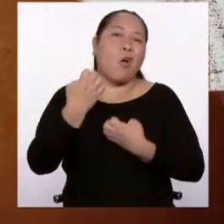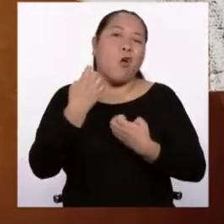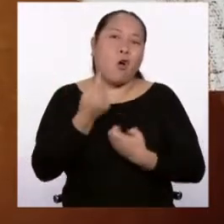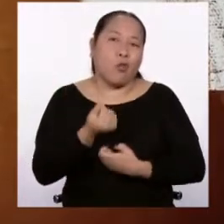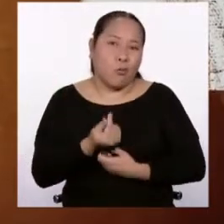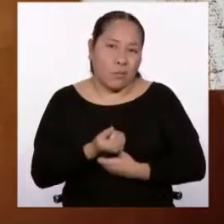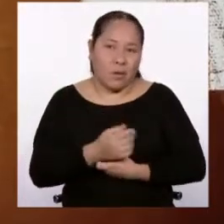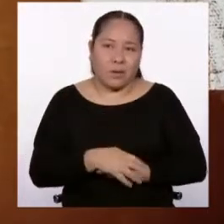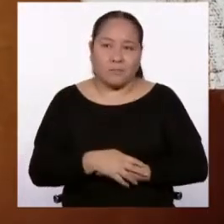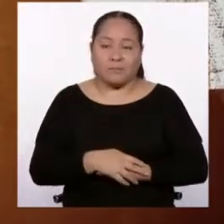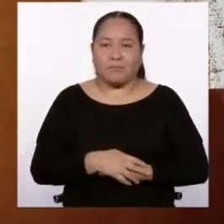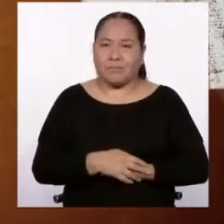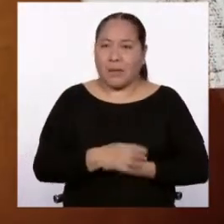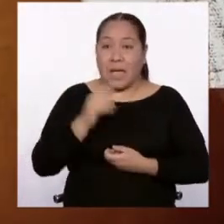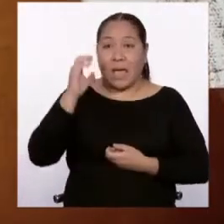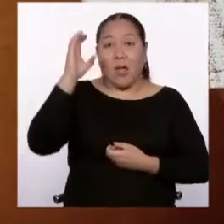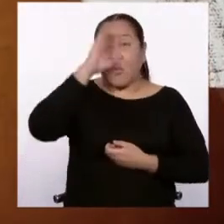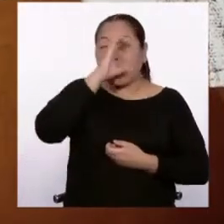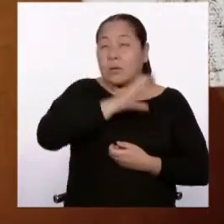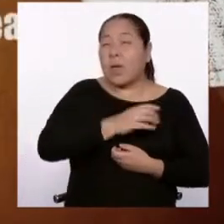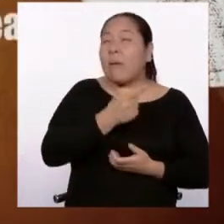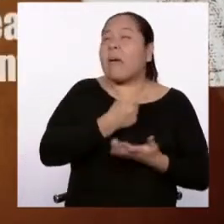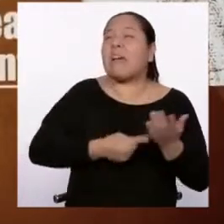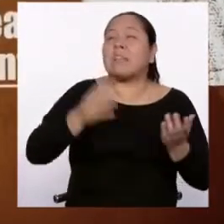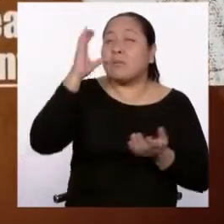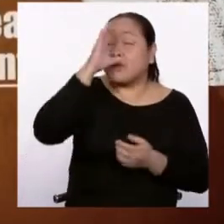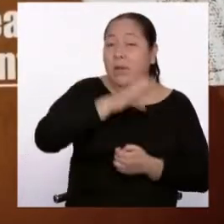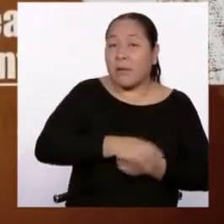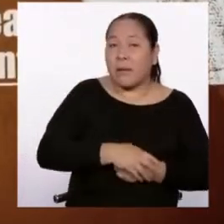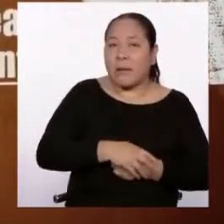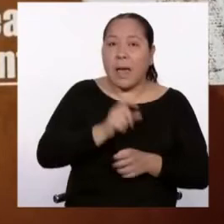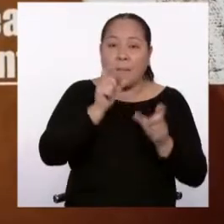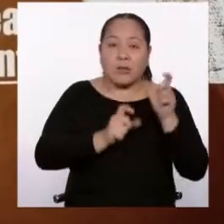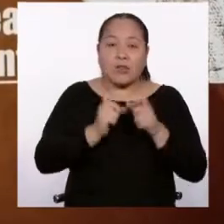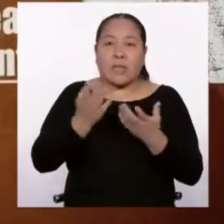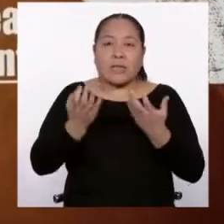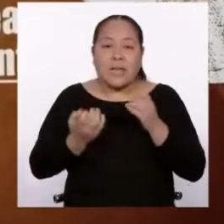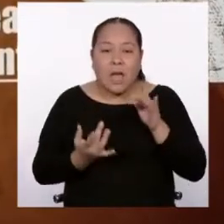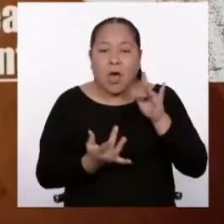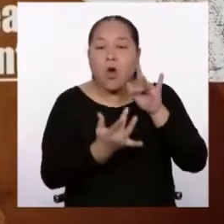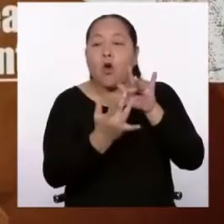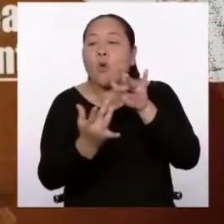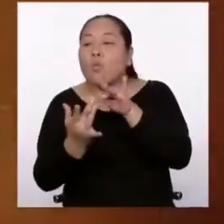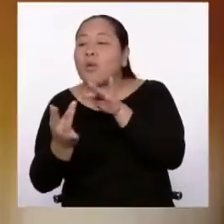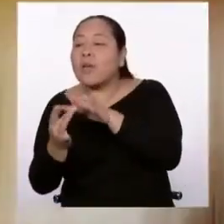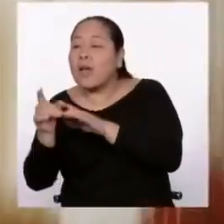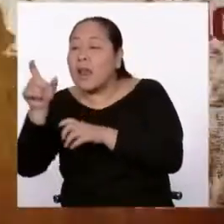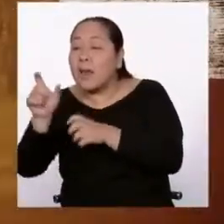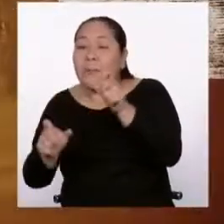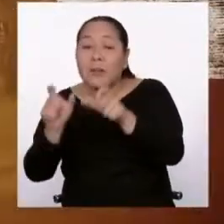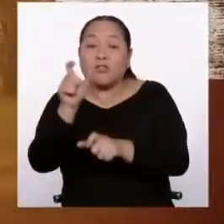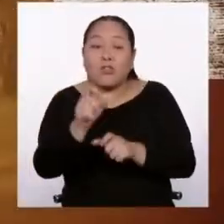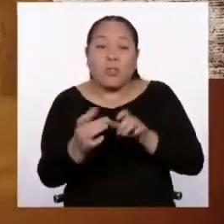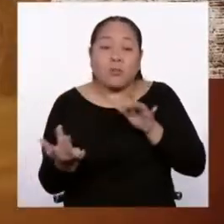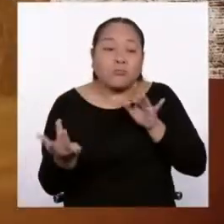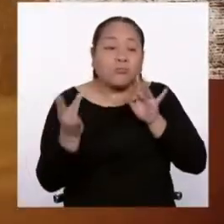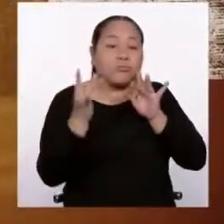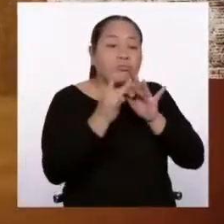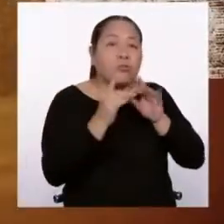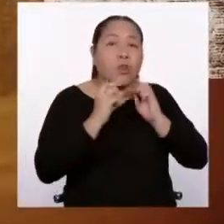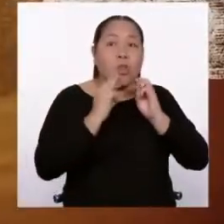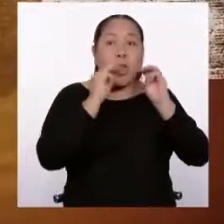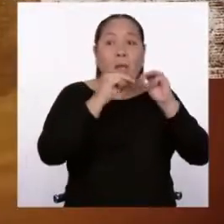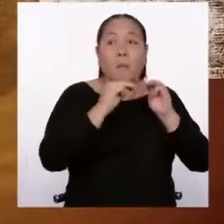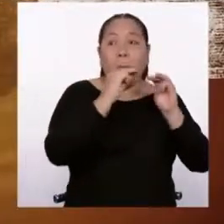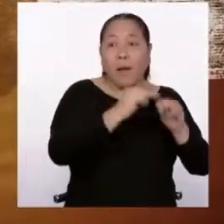Lo que buscaban los peruanos del siglo XIX era comunicar al país con el Océano Atlántico. Pero estábamos